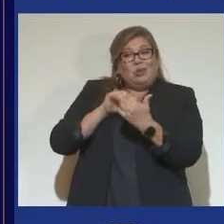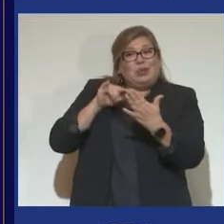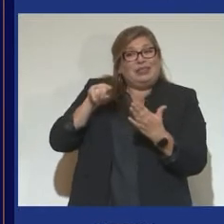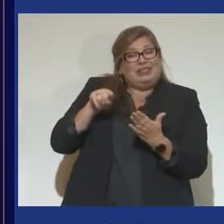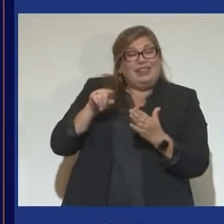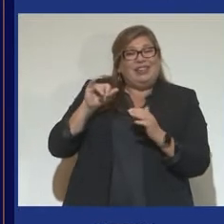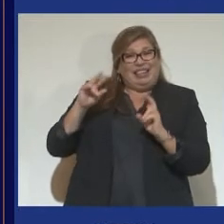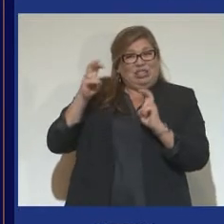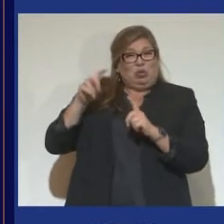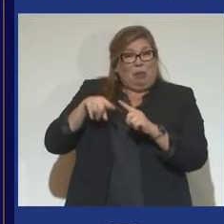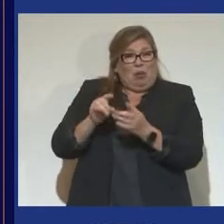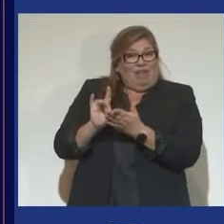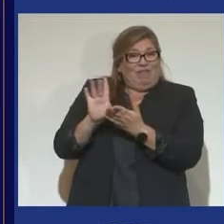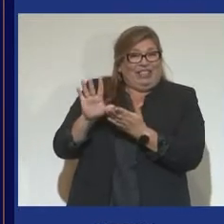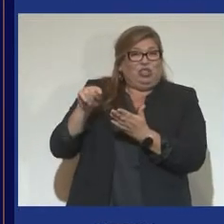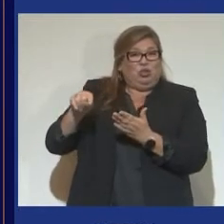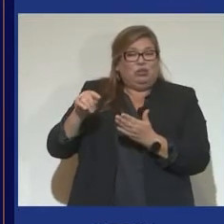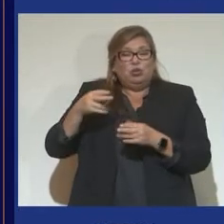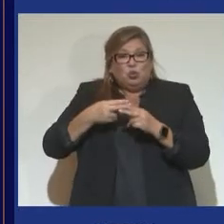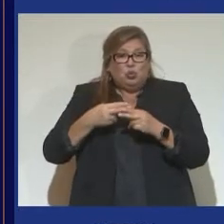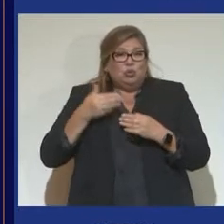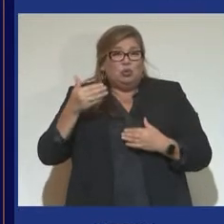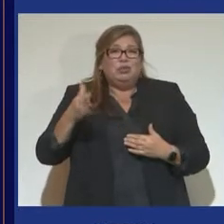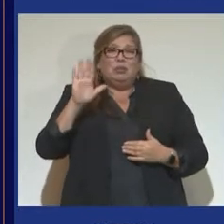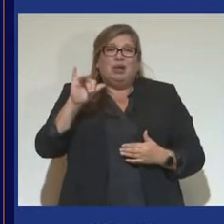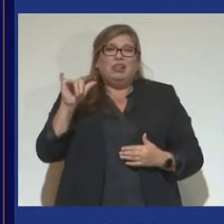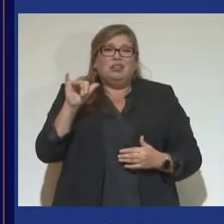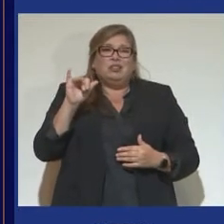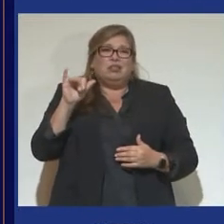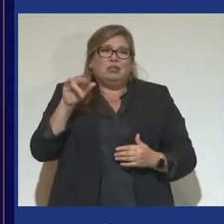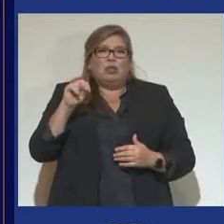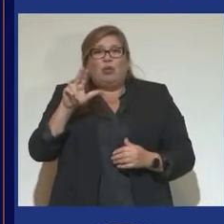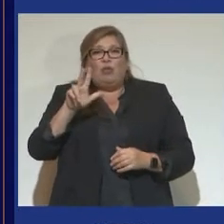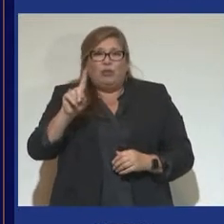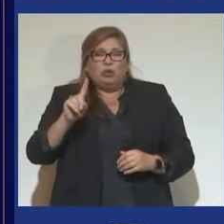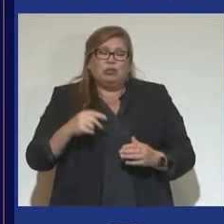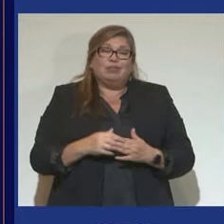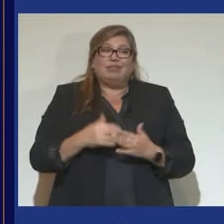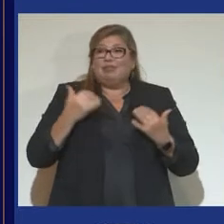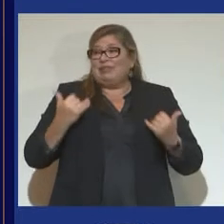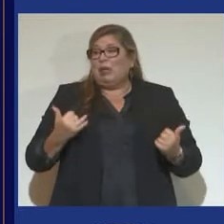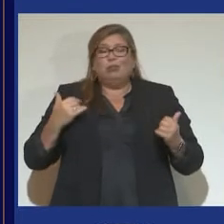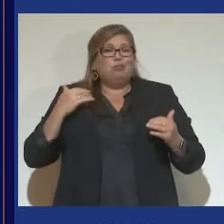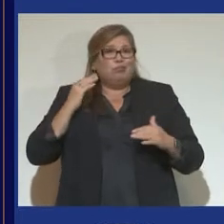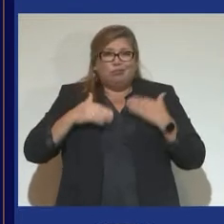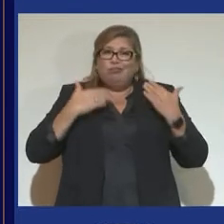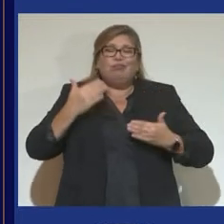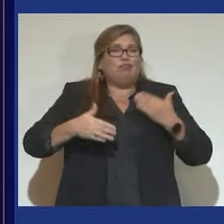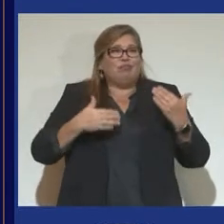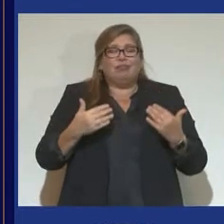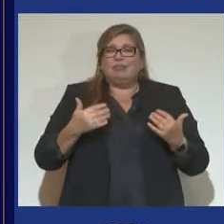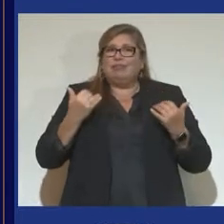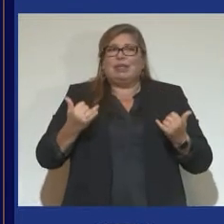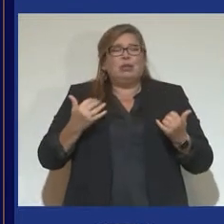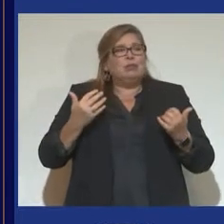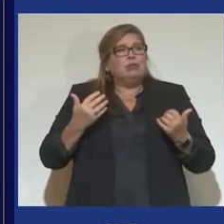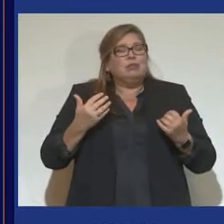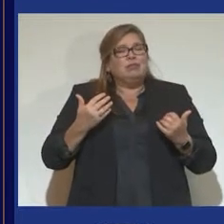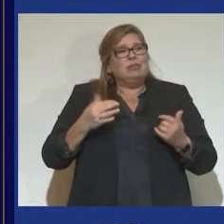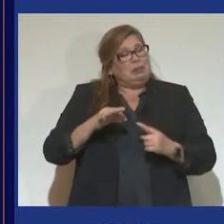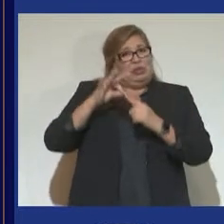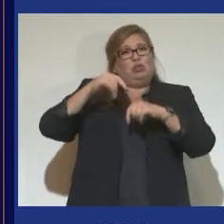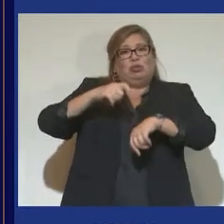la pregunta de los desalojos antes del final del mes entonces todo esto está pasando en tiempo real y es un momento